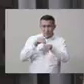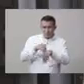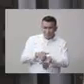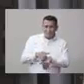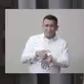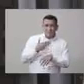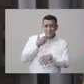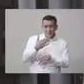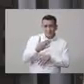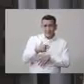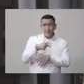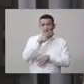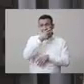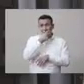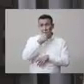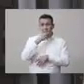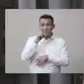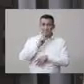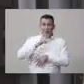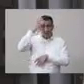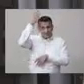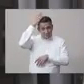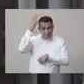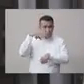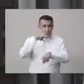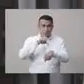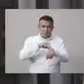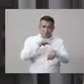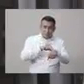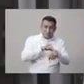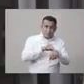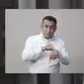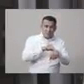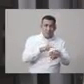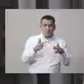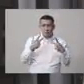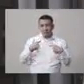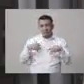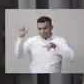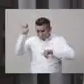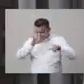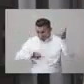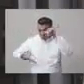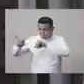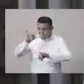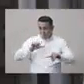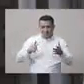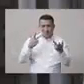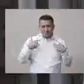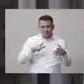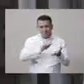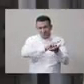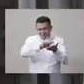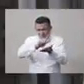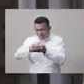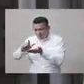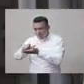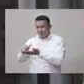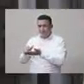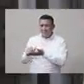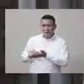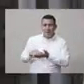amigas y amigos médicos, enfermeras, personal de laboratorio, de intendencia, camilleros,